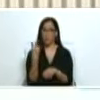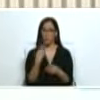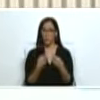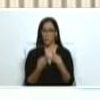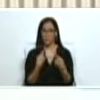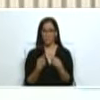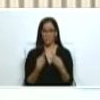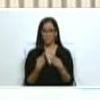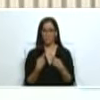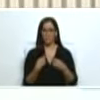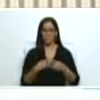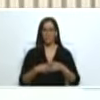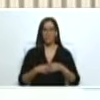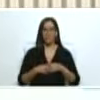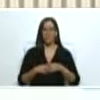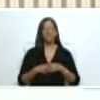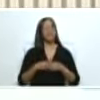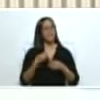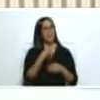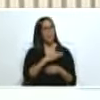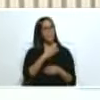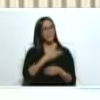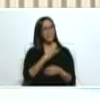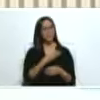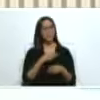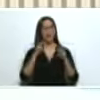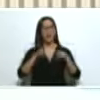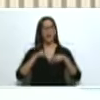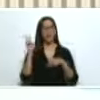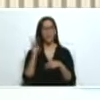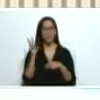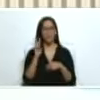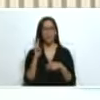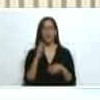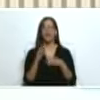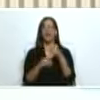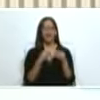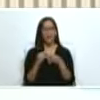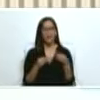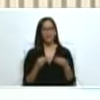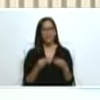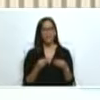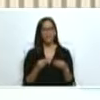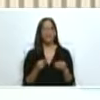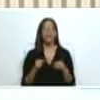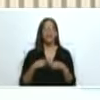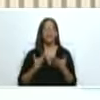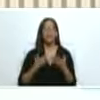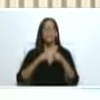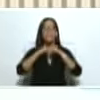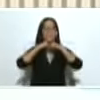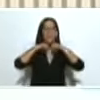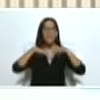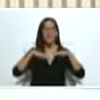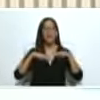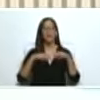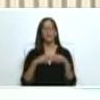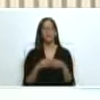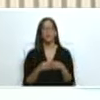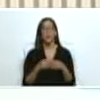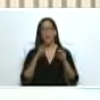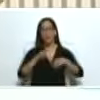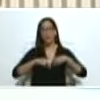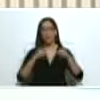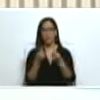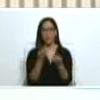y que la gran misión AgroVenezuela ha sido el eje del milagro agrícola y económico de Venezuela